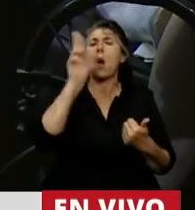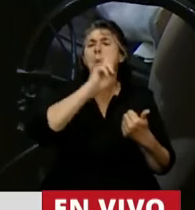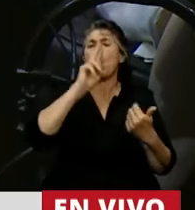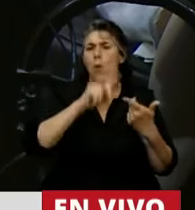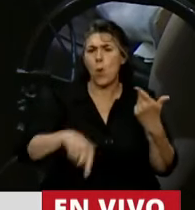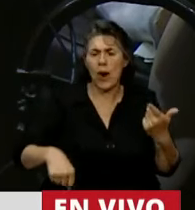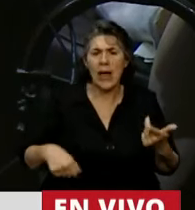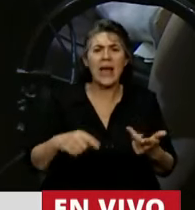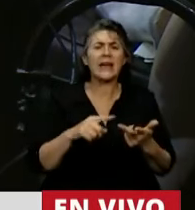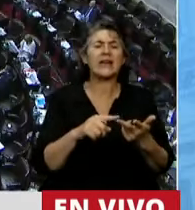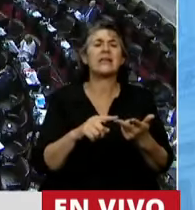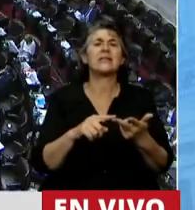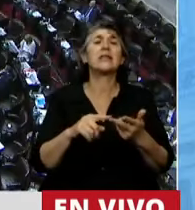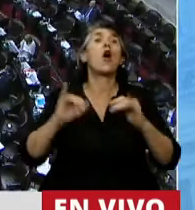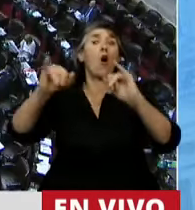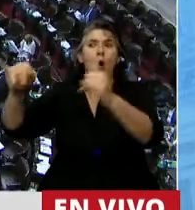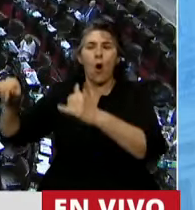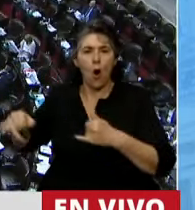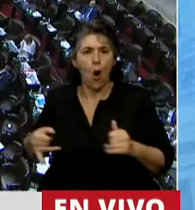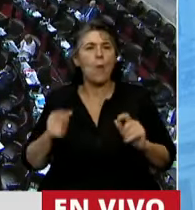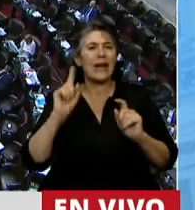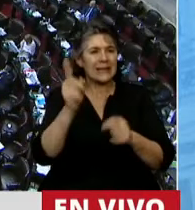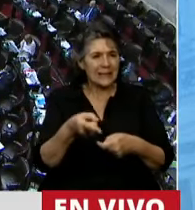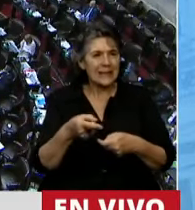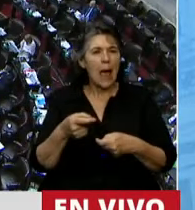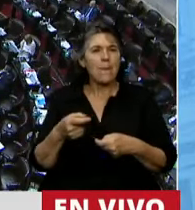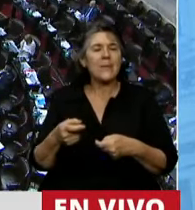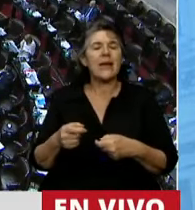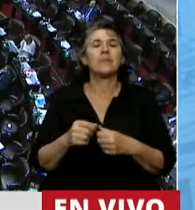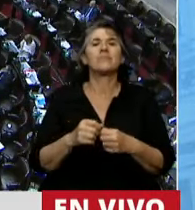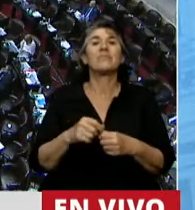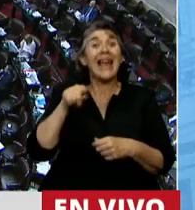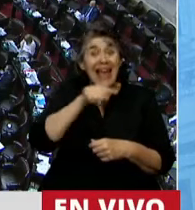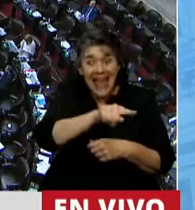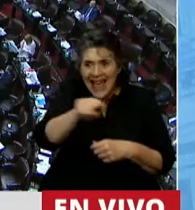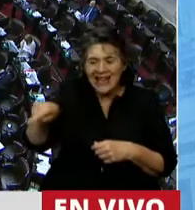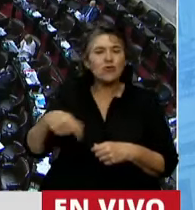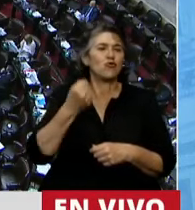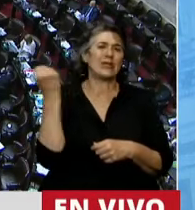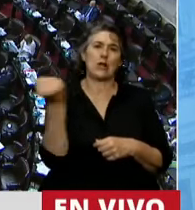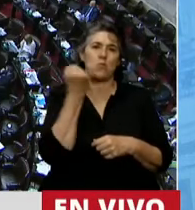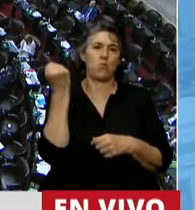ha involucrado a los jóvenes. Y esto es lo verdaderamente importante.